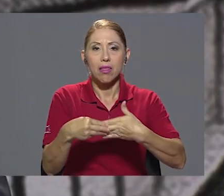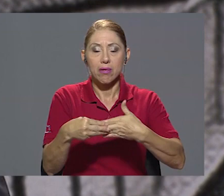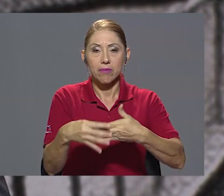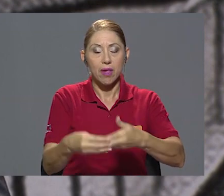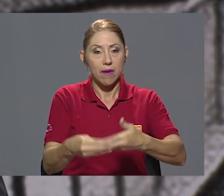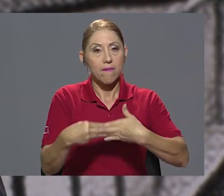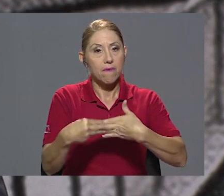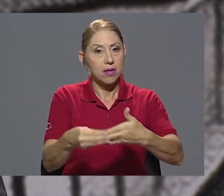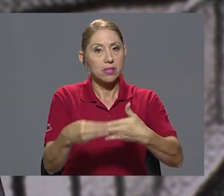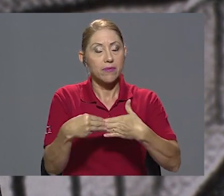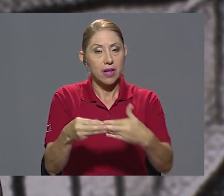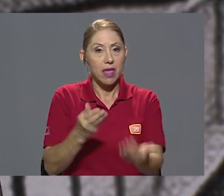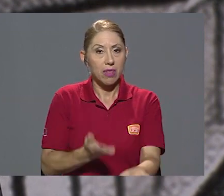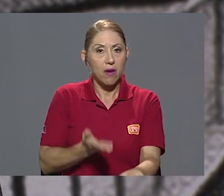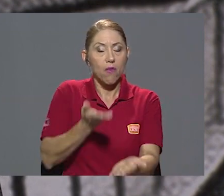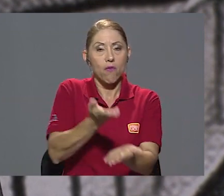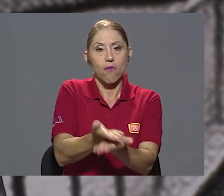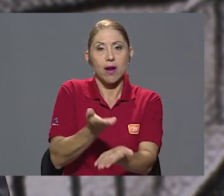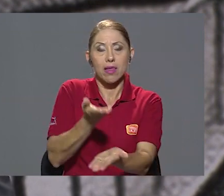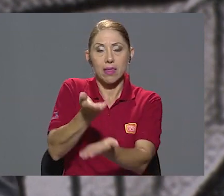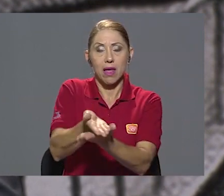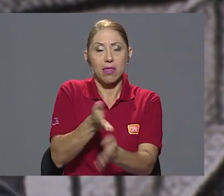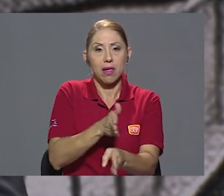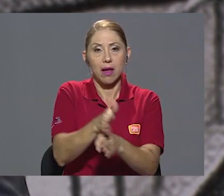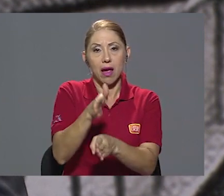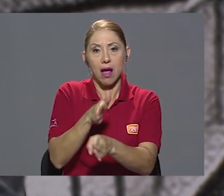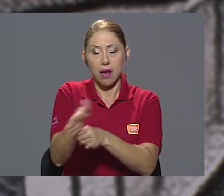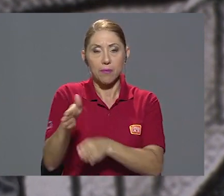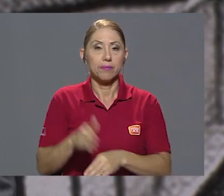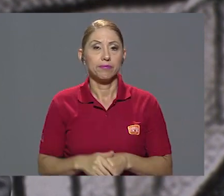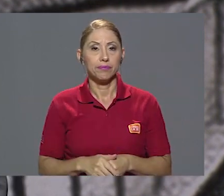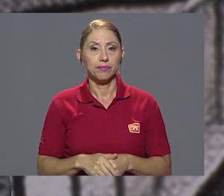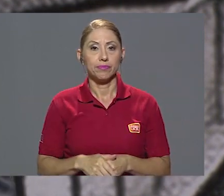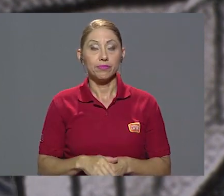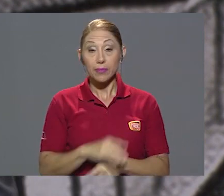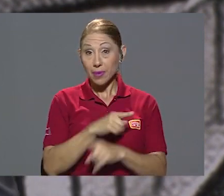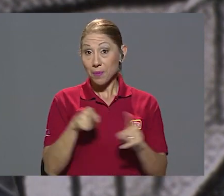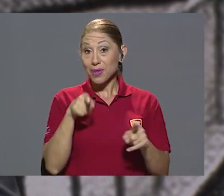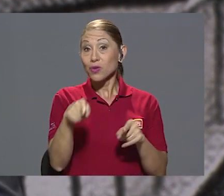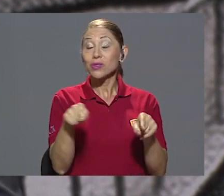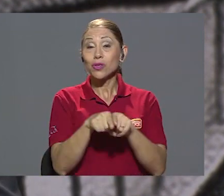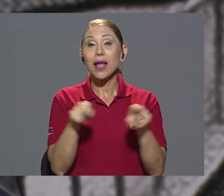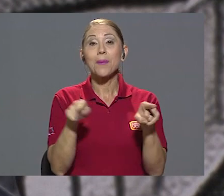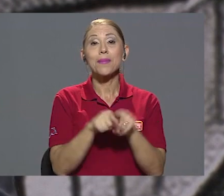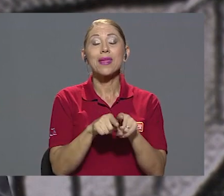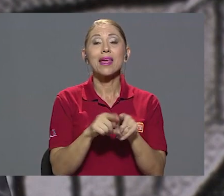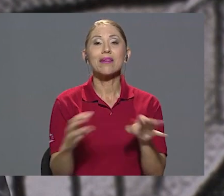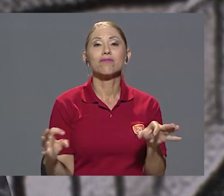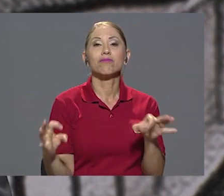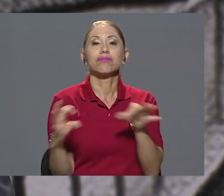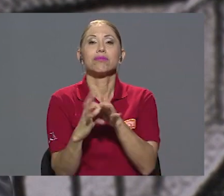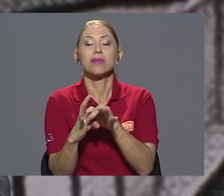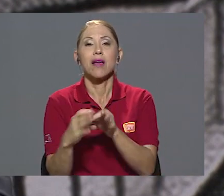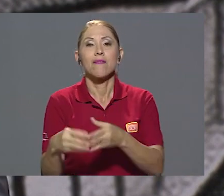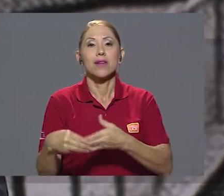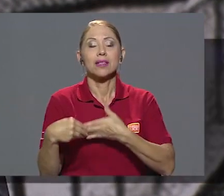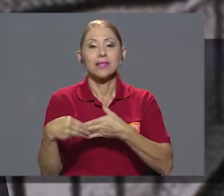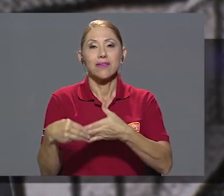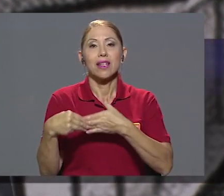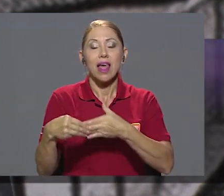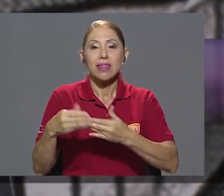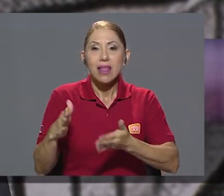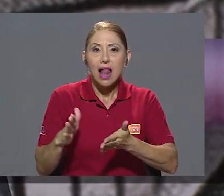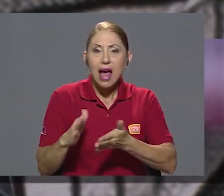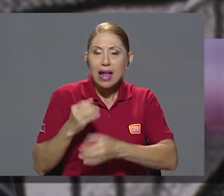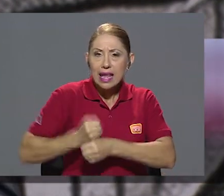y la flexibilidad de la oferta académica, pero que va aparejado también con la flexibilidad de la gestión de